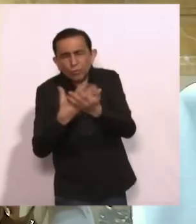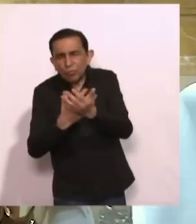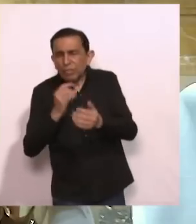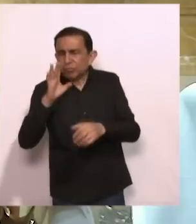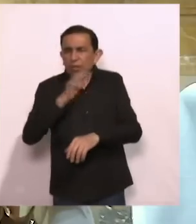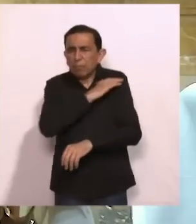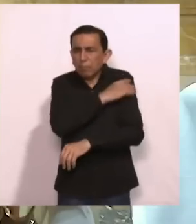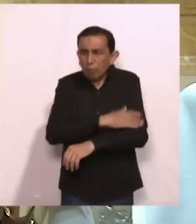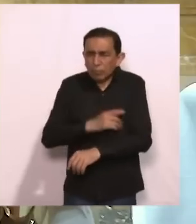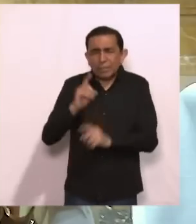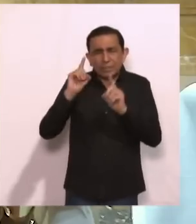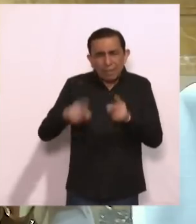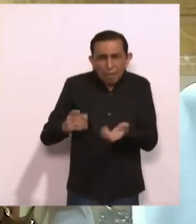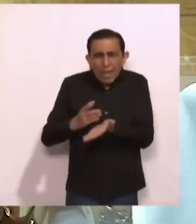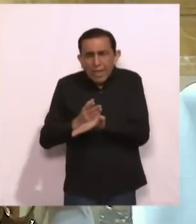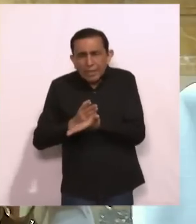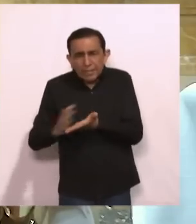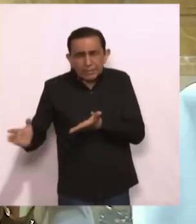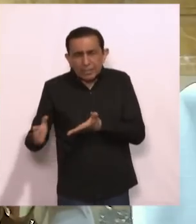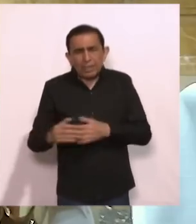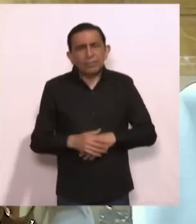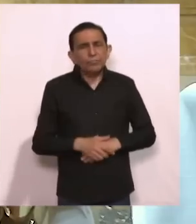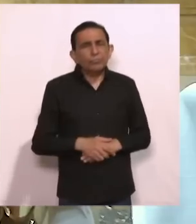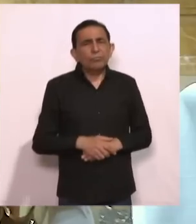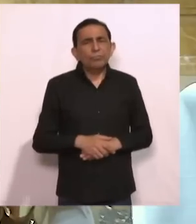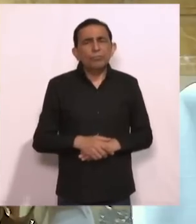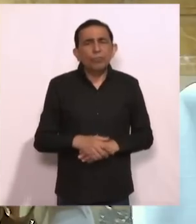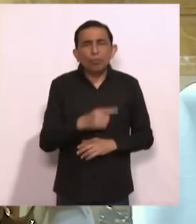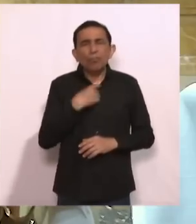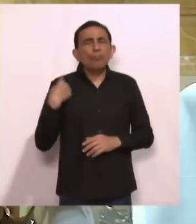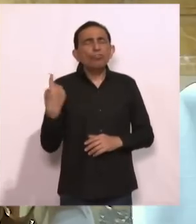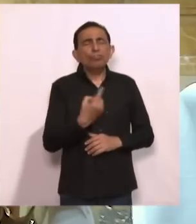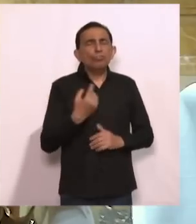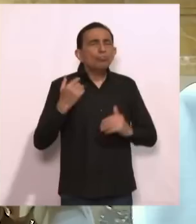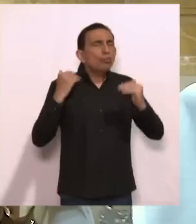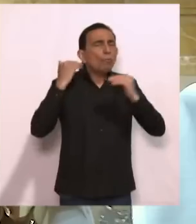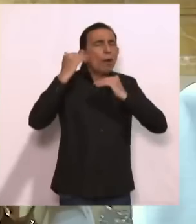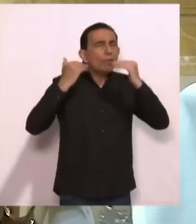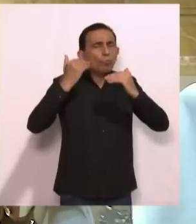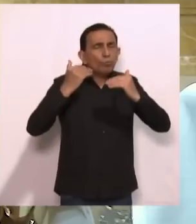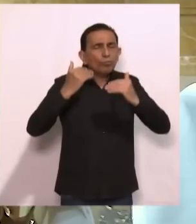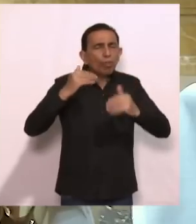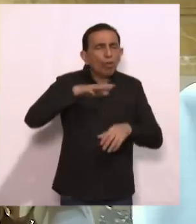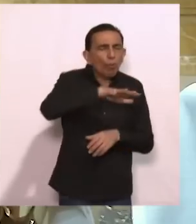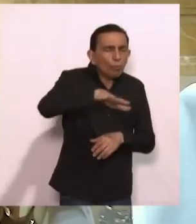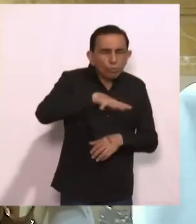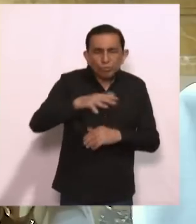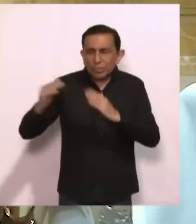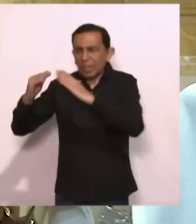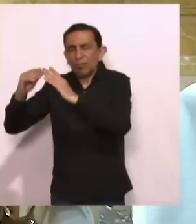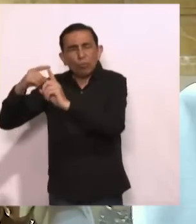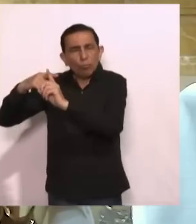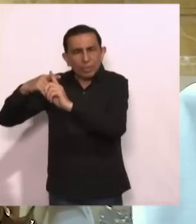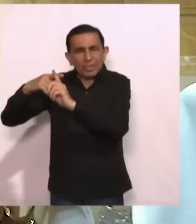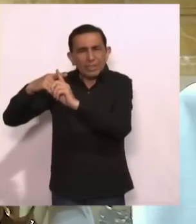la indigencia. Y eso, como mundo adulto, como sociedad, como iglesia, nos